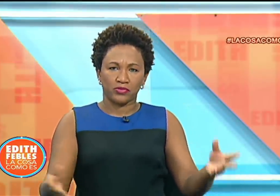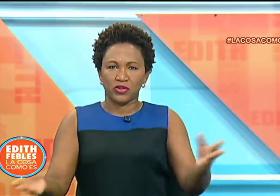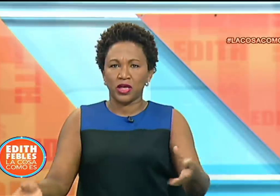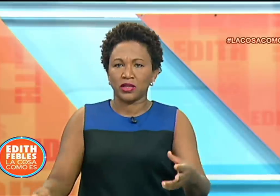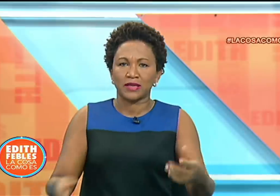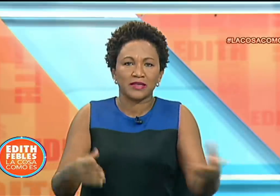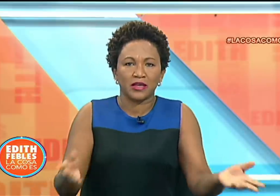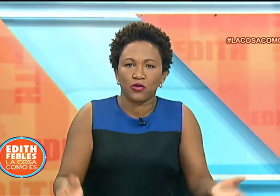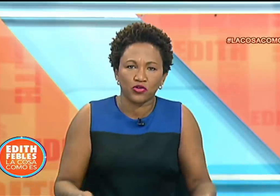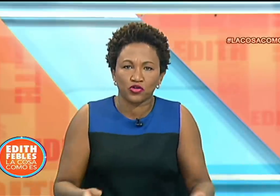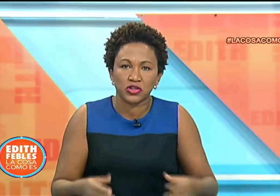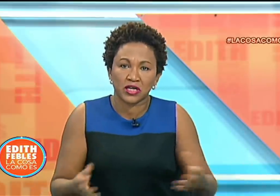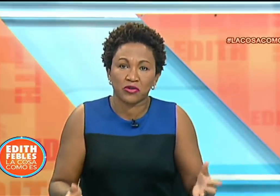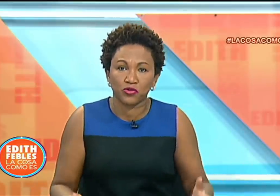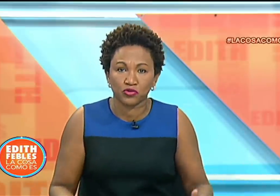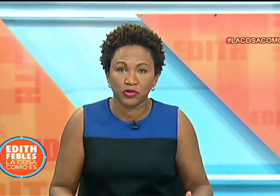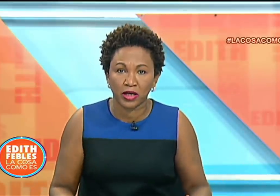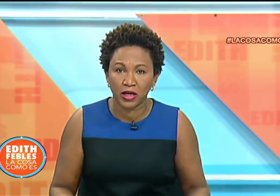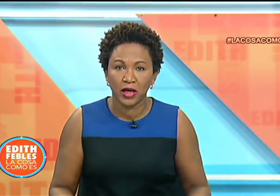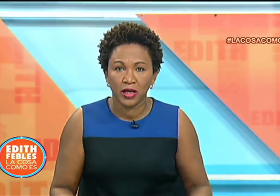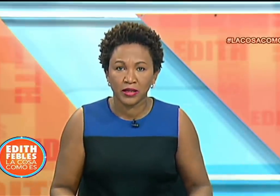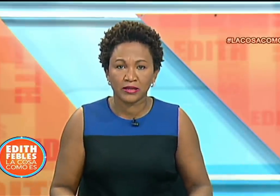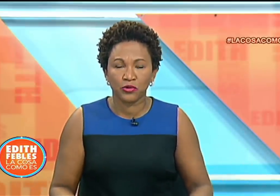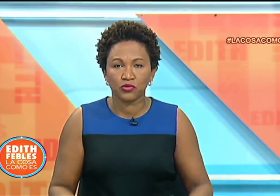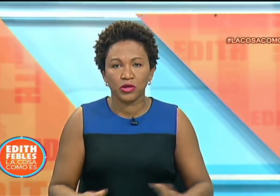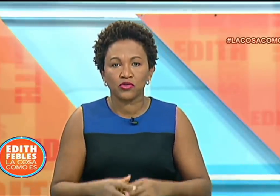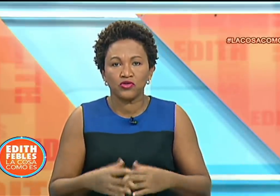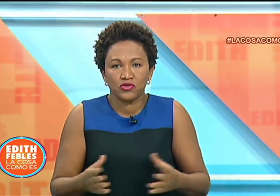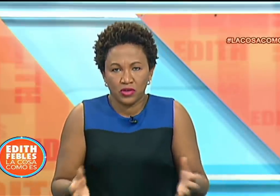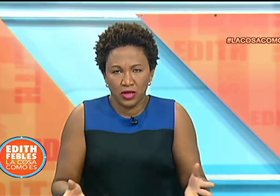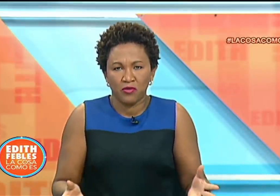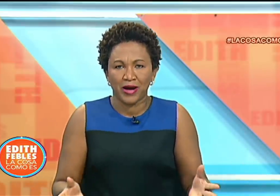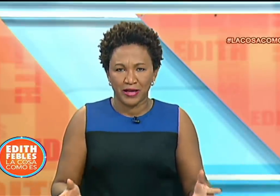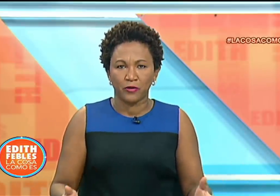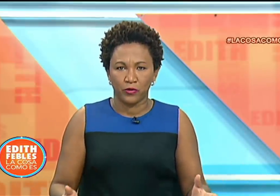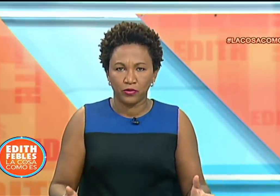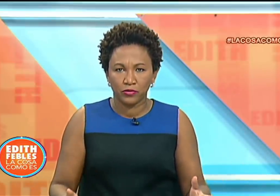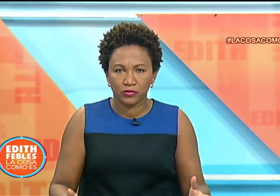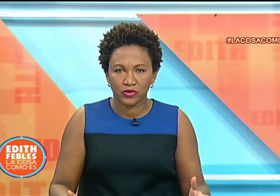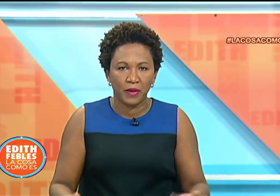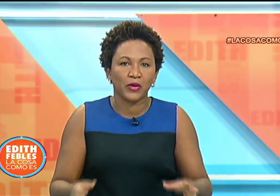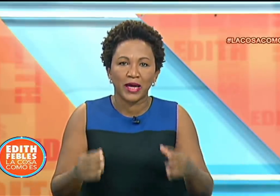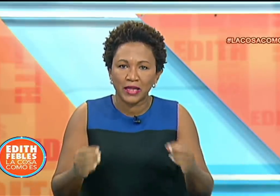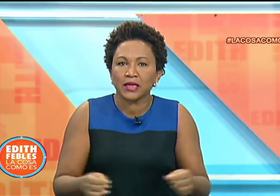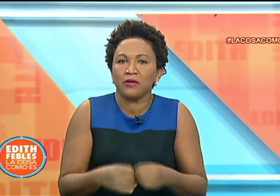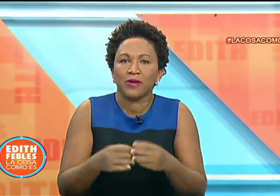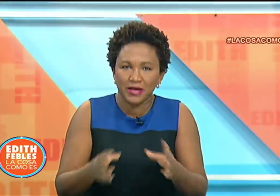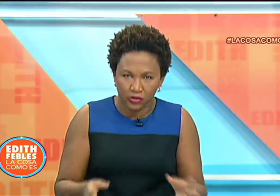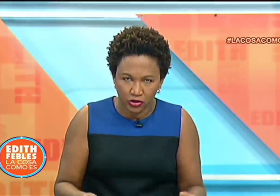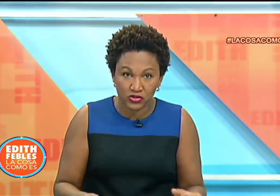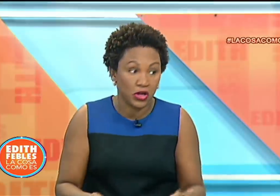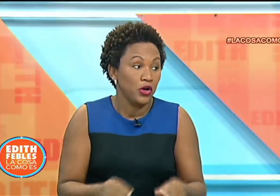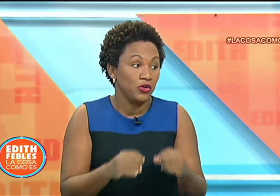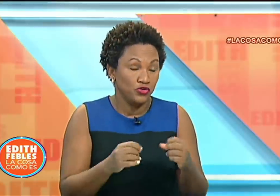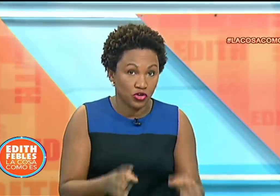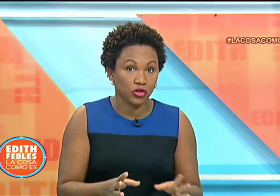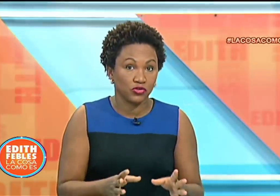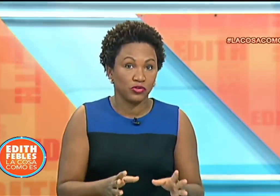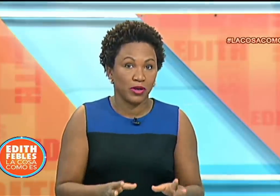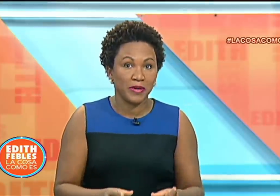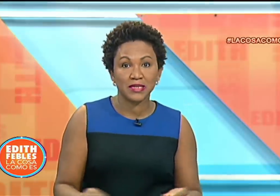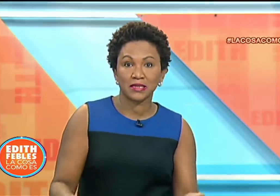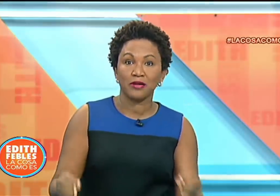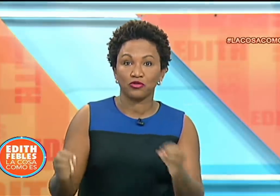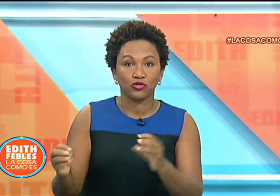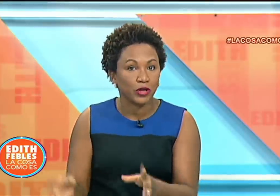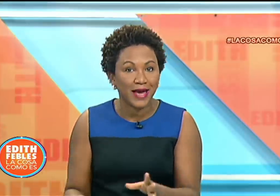del presidente, y hacen negocio, usted dice que es cónsul de Estados Unidos en un callejón. Sabemos que hay gente que en un callejón dice, yo te consigo